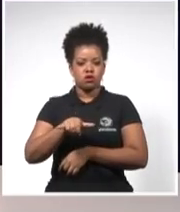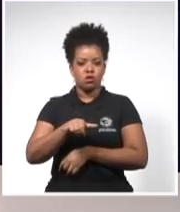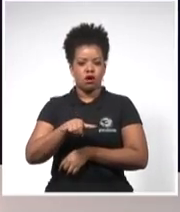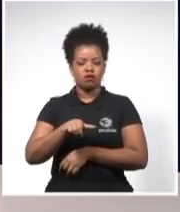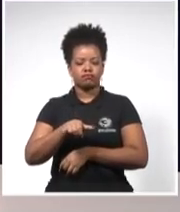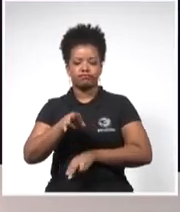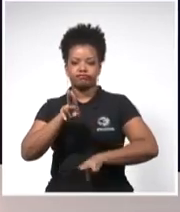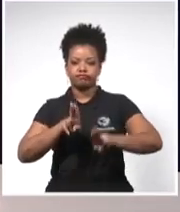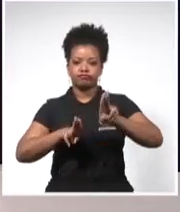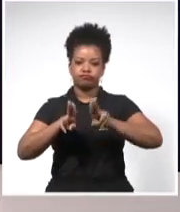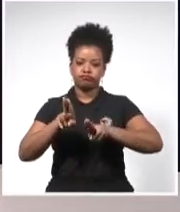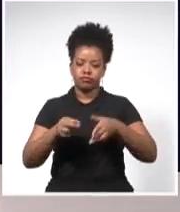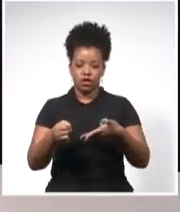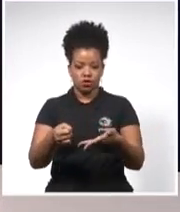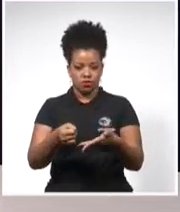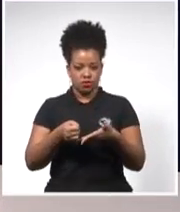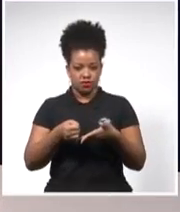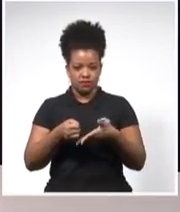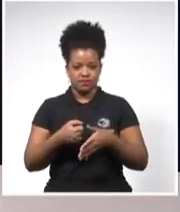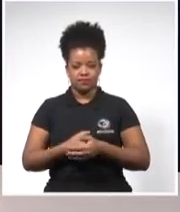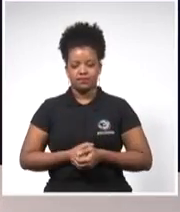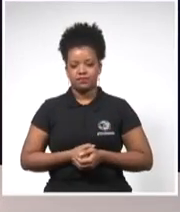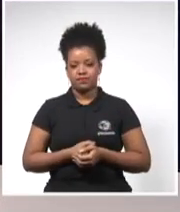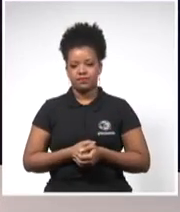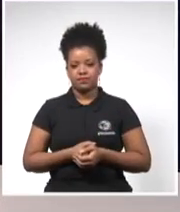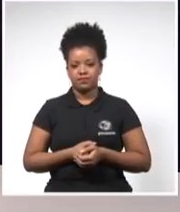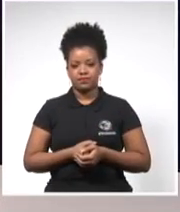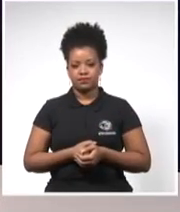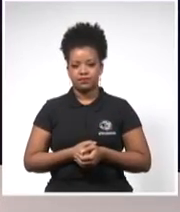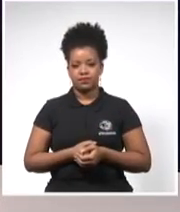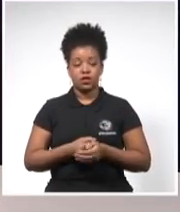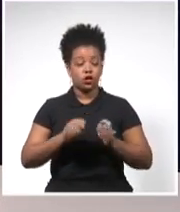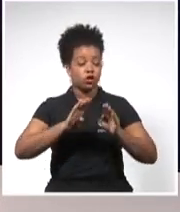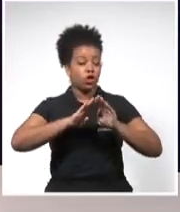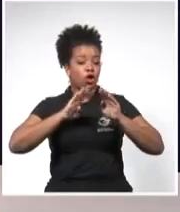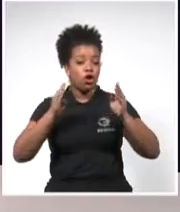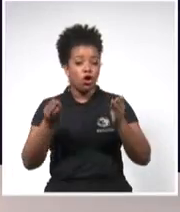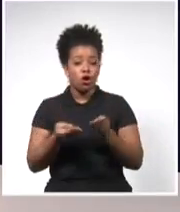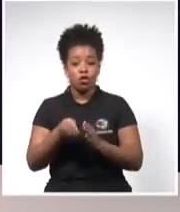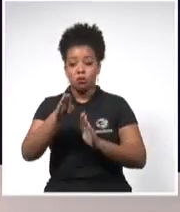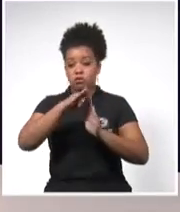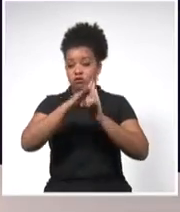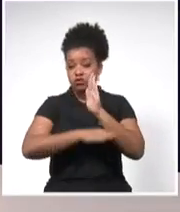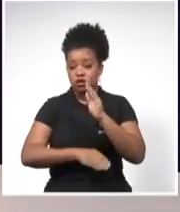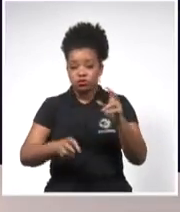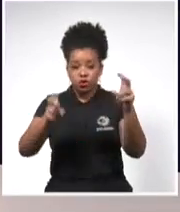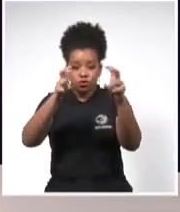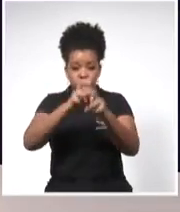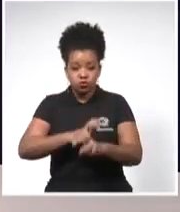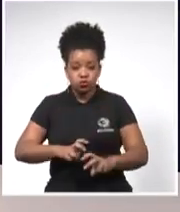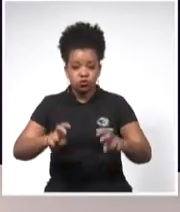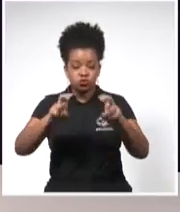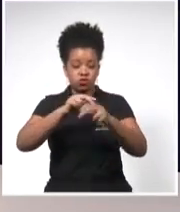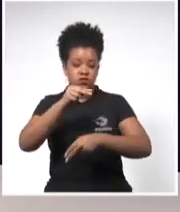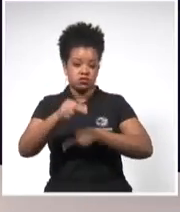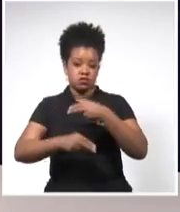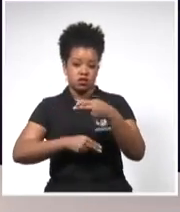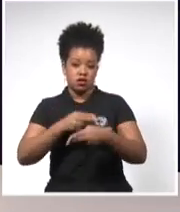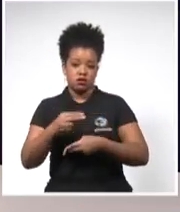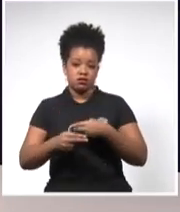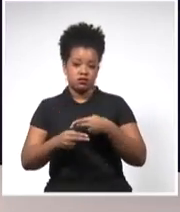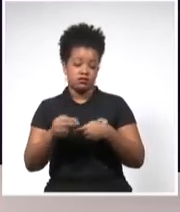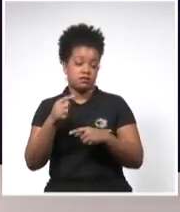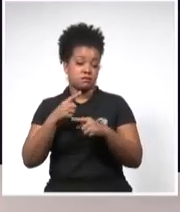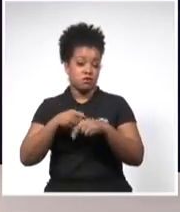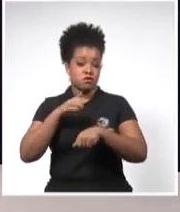partes. Para colmo de las arbitrariedades, todo este proceso de revisión se realiza con cargo al presupuesto ordinario de la